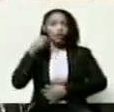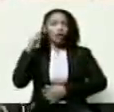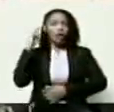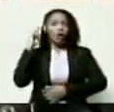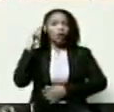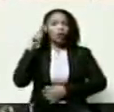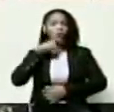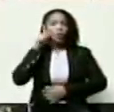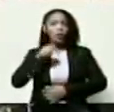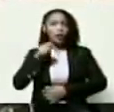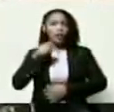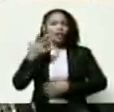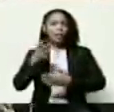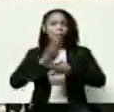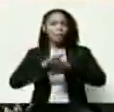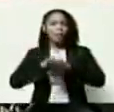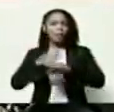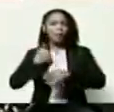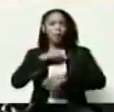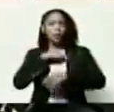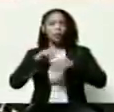consecuencias pudiera generar para nuestro continente.